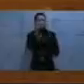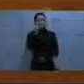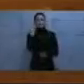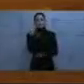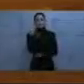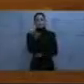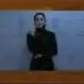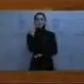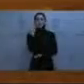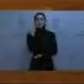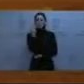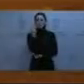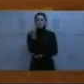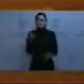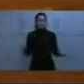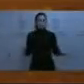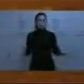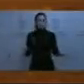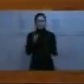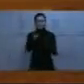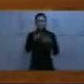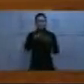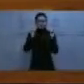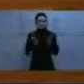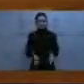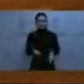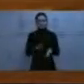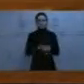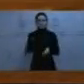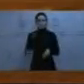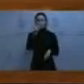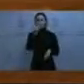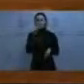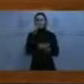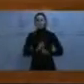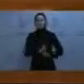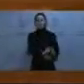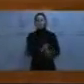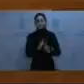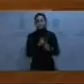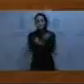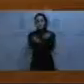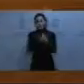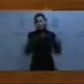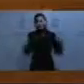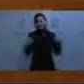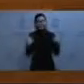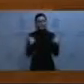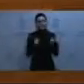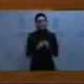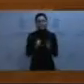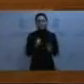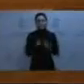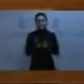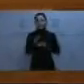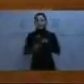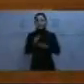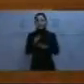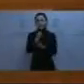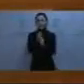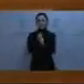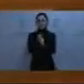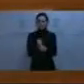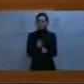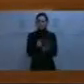solitario, renunciando a dietas por asistir a trabajar. A dietas por asistir a trabajar.